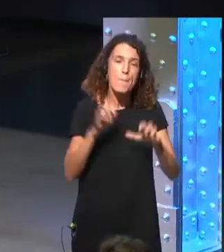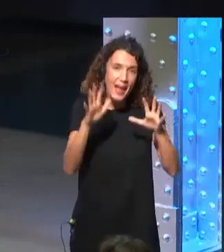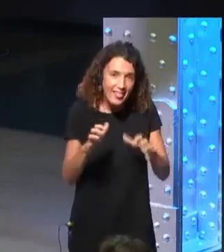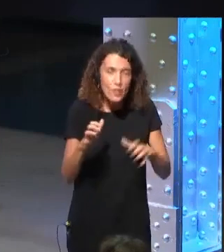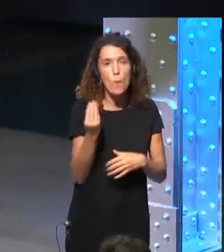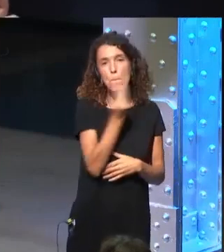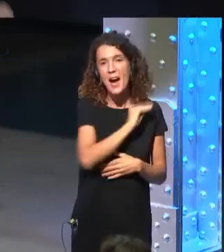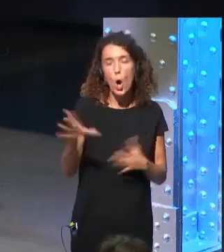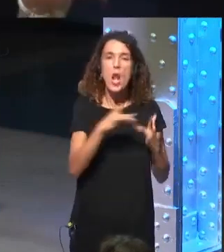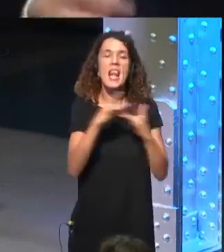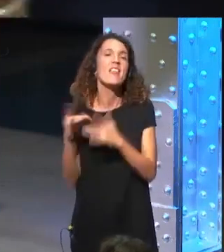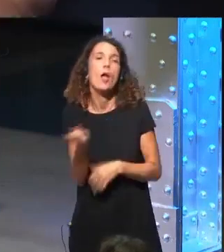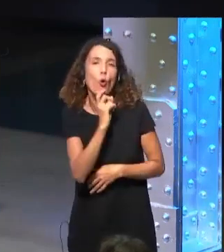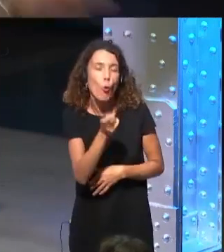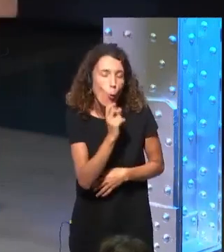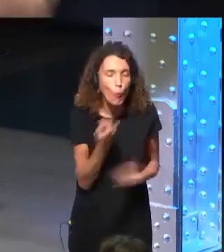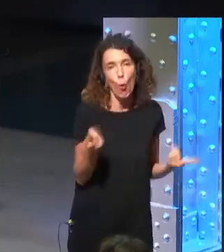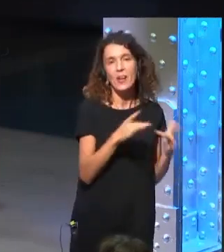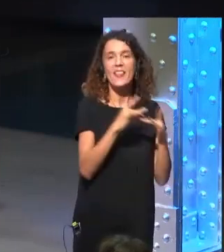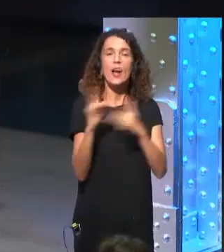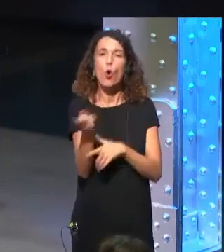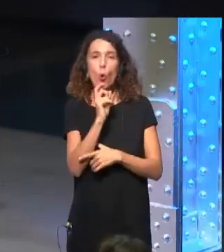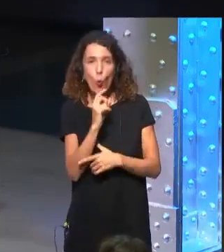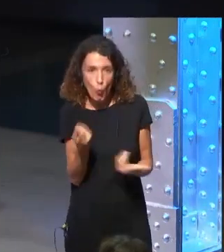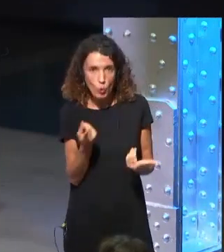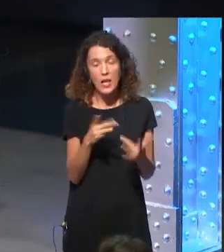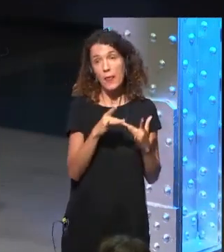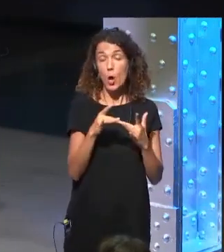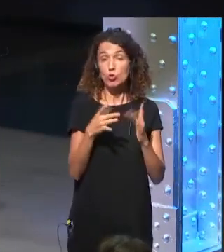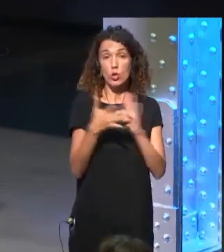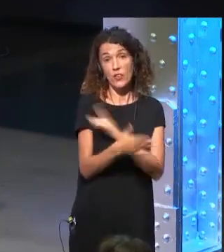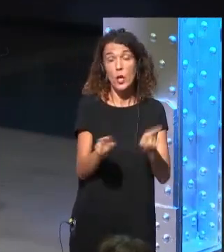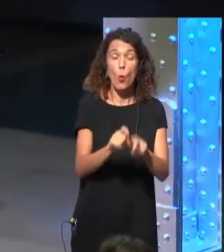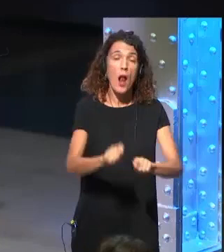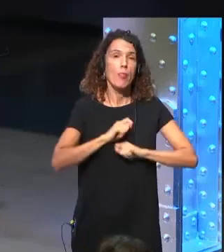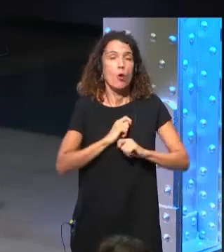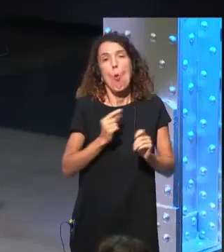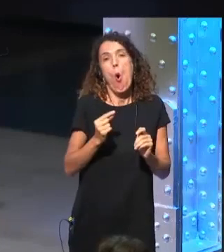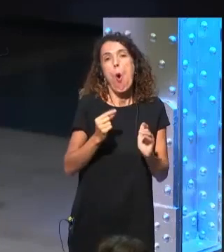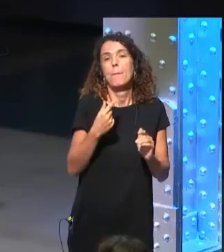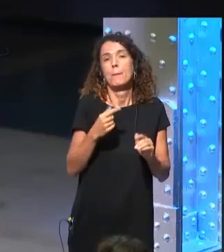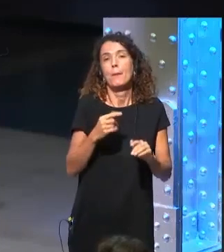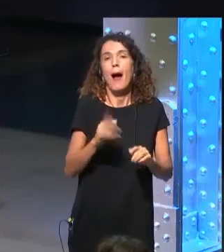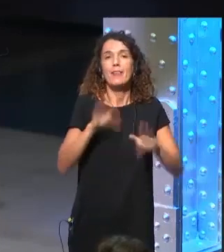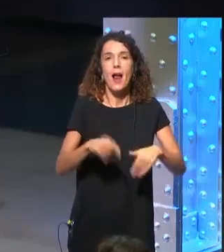ser un mejor líder, como si liderazgo significara algo, es decir, si pudiéramos obtener un sobresaliente.